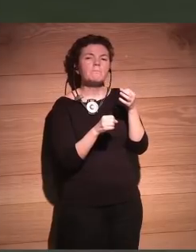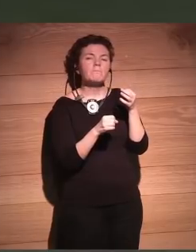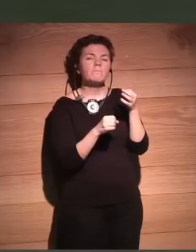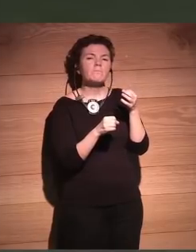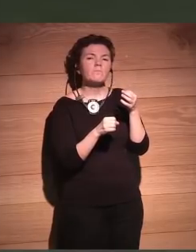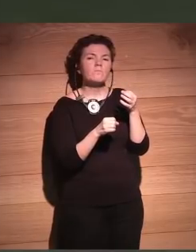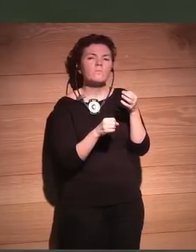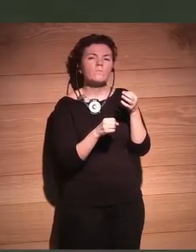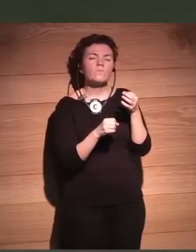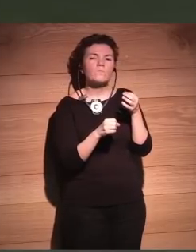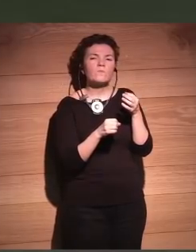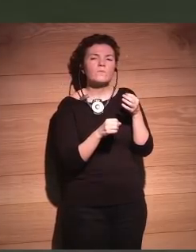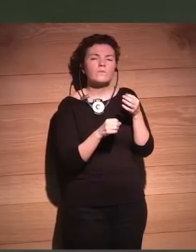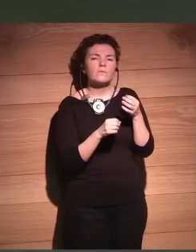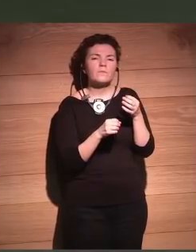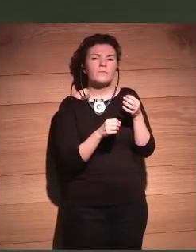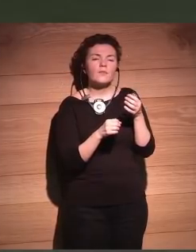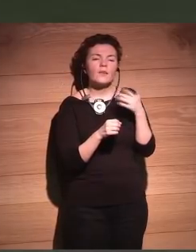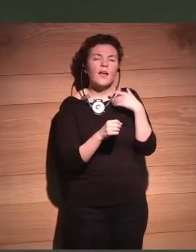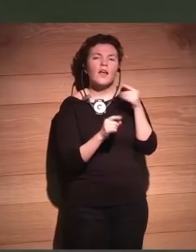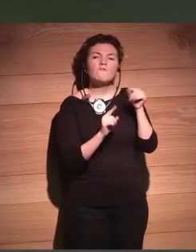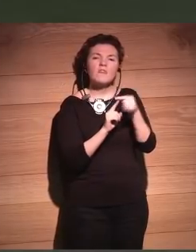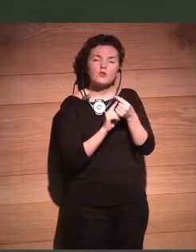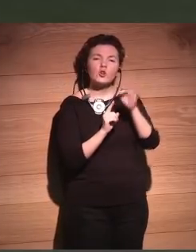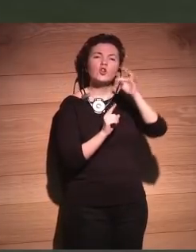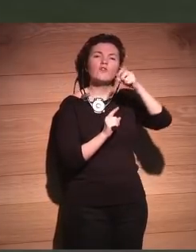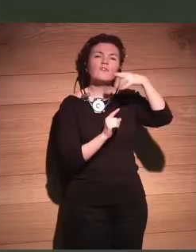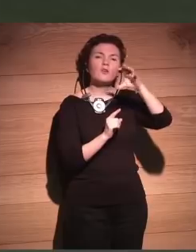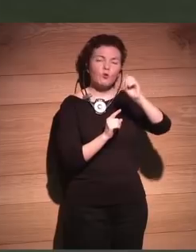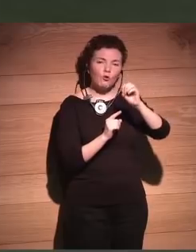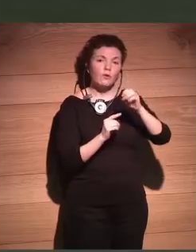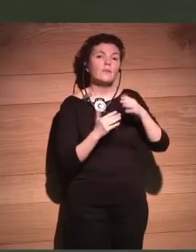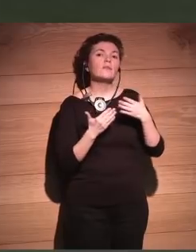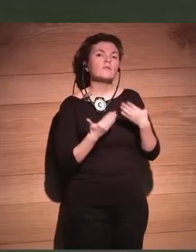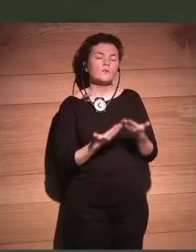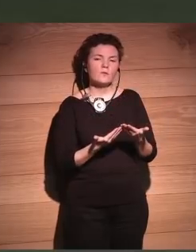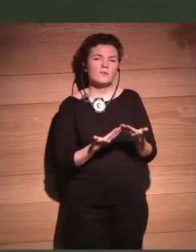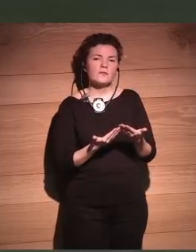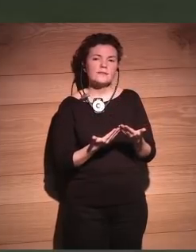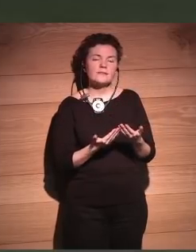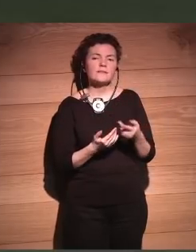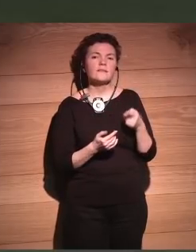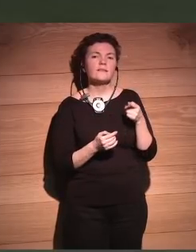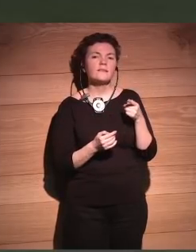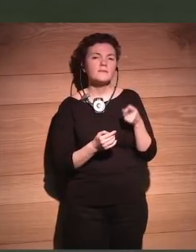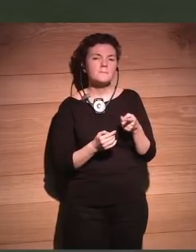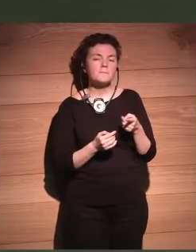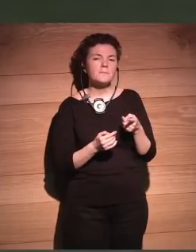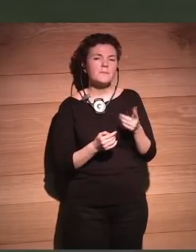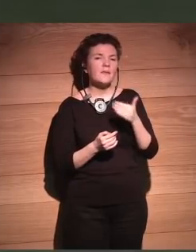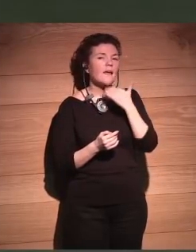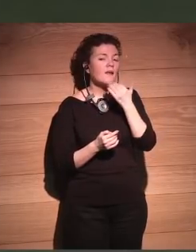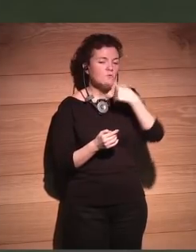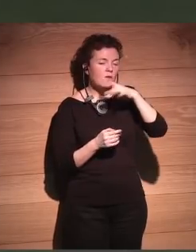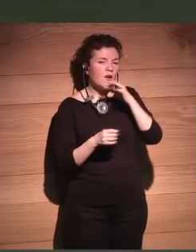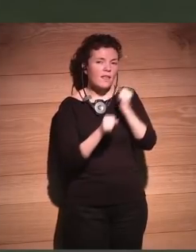nos encontramos con el factor trófico. Entonces, esto es algo en lo